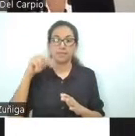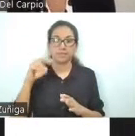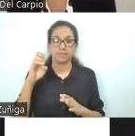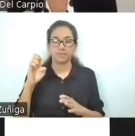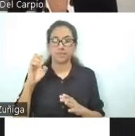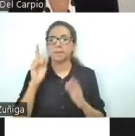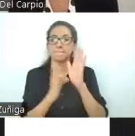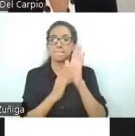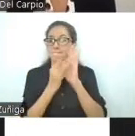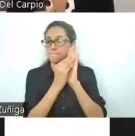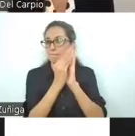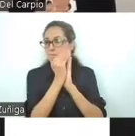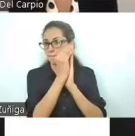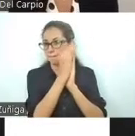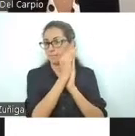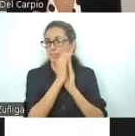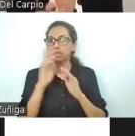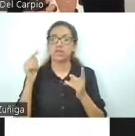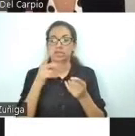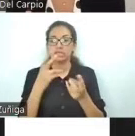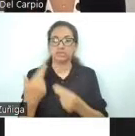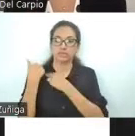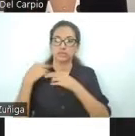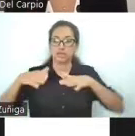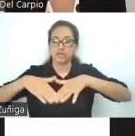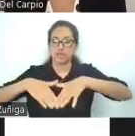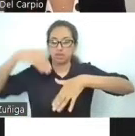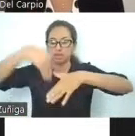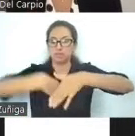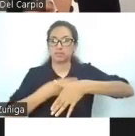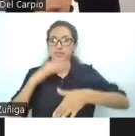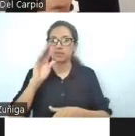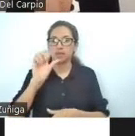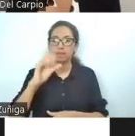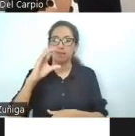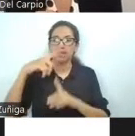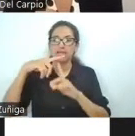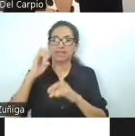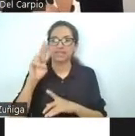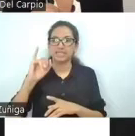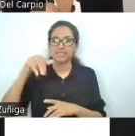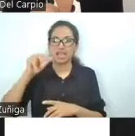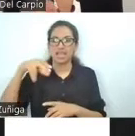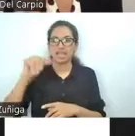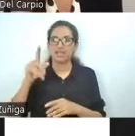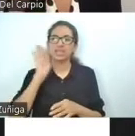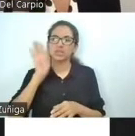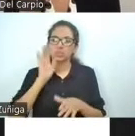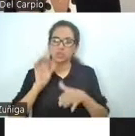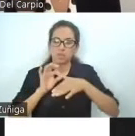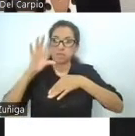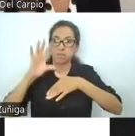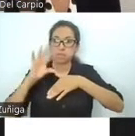una bacteria anaeróbica responsable de la vaginosis bacteriana, que es esa infección que produce